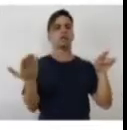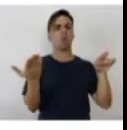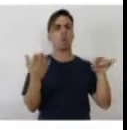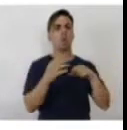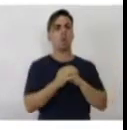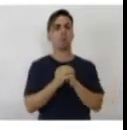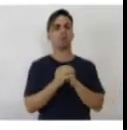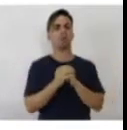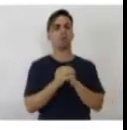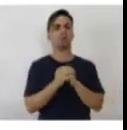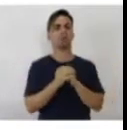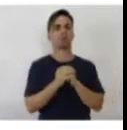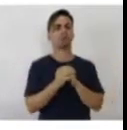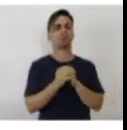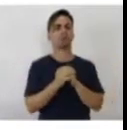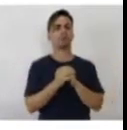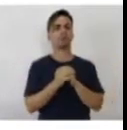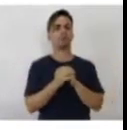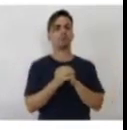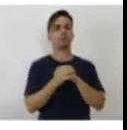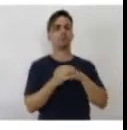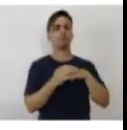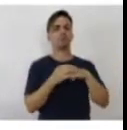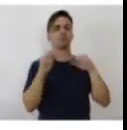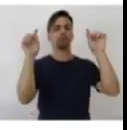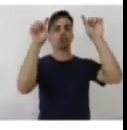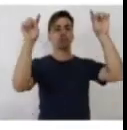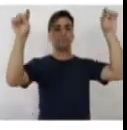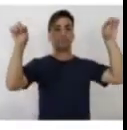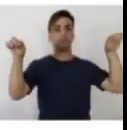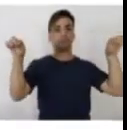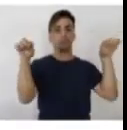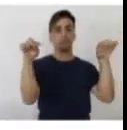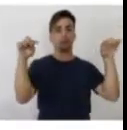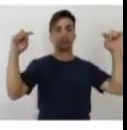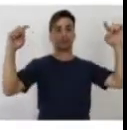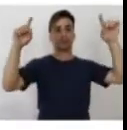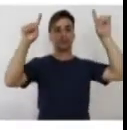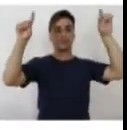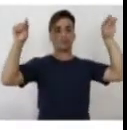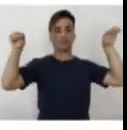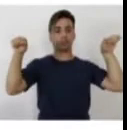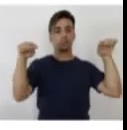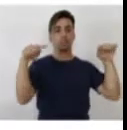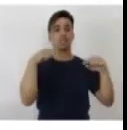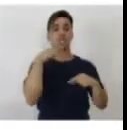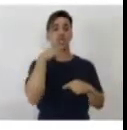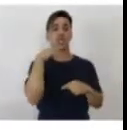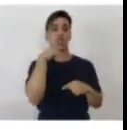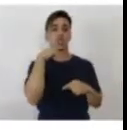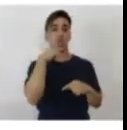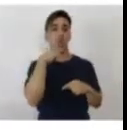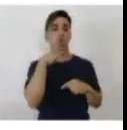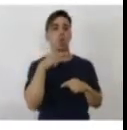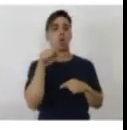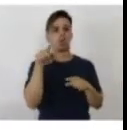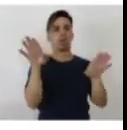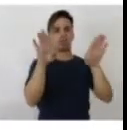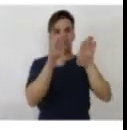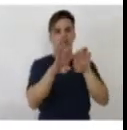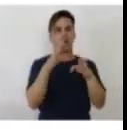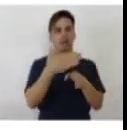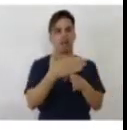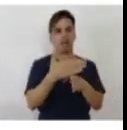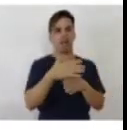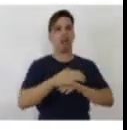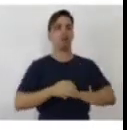los extremos se circulan. Estamos manteniéndolo, lo hemos destacado en rojo para que ustedes vean. Y se